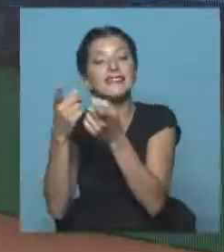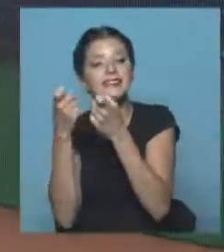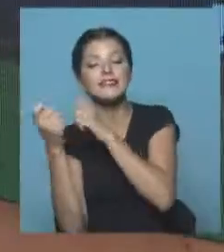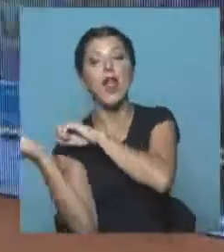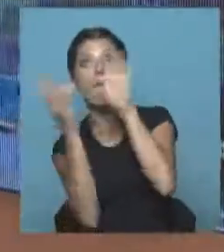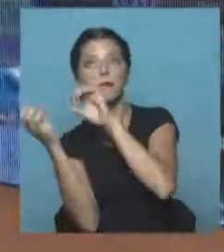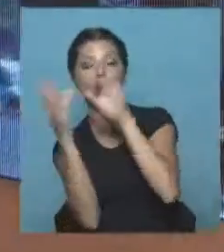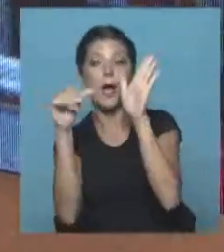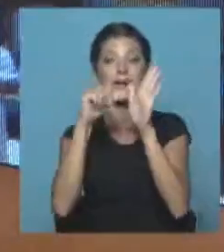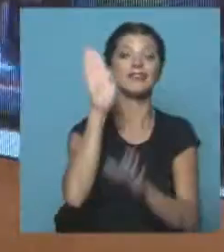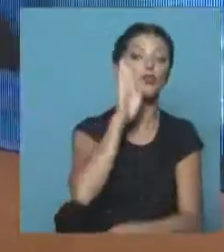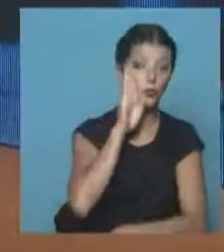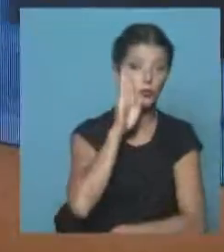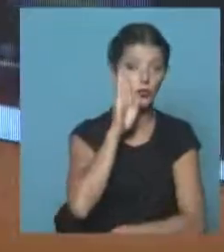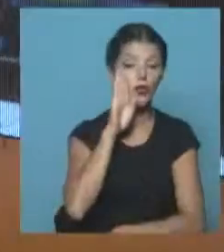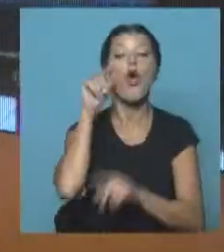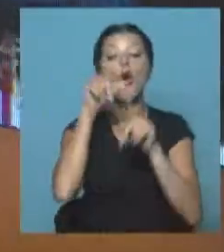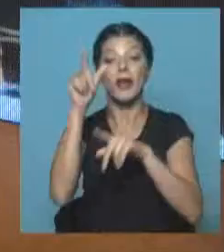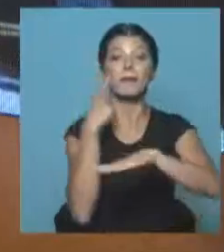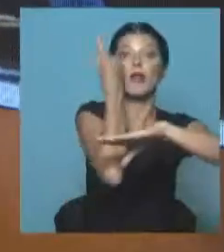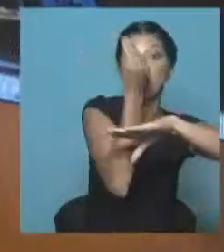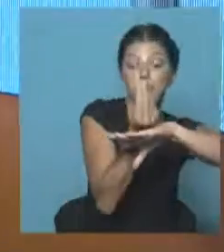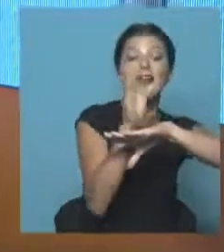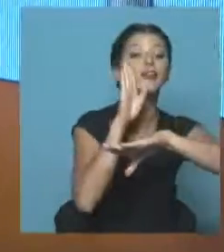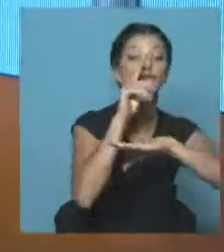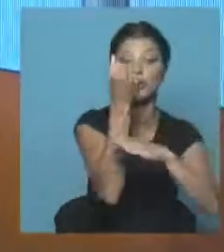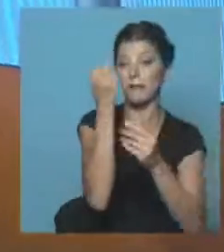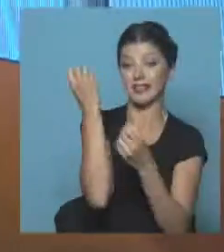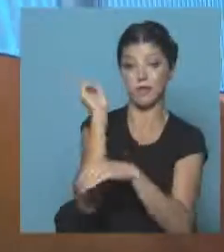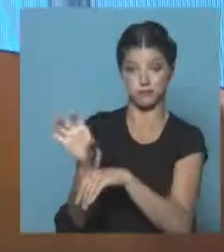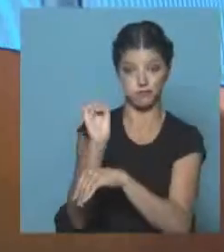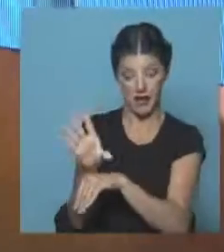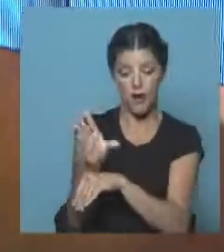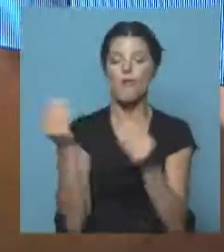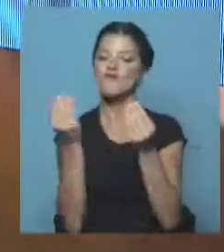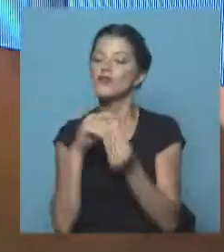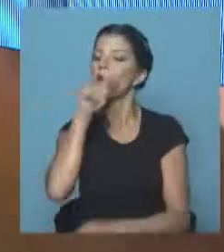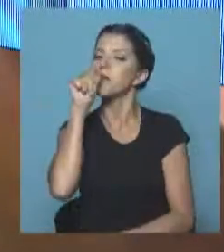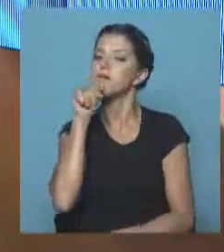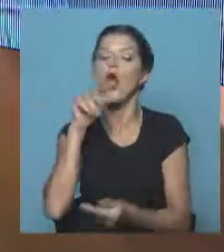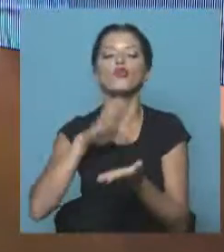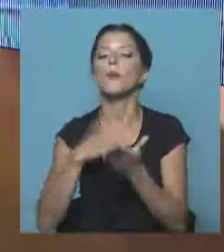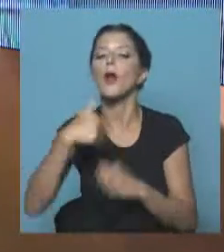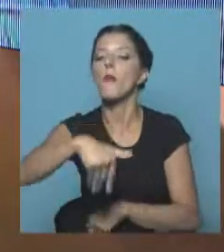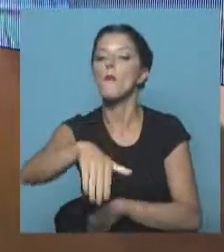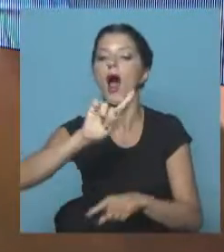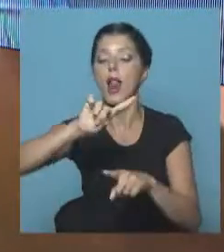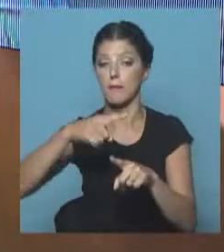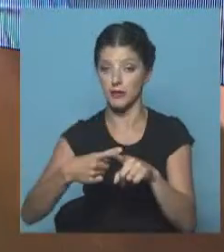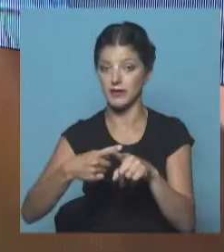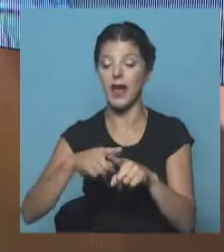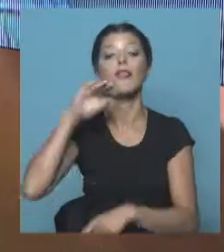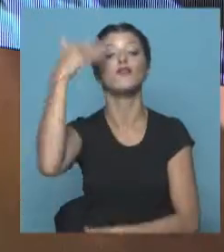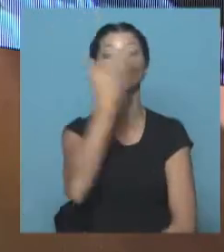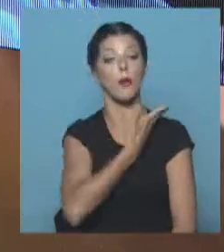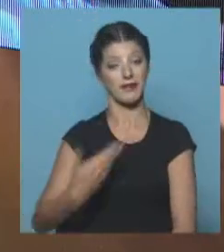que reciben remesas de sus migrantes a Estados Unidos, muchos interrogantes acerca de cómo va a afectar la política de Donald